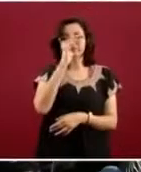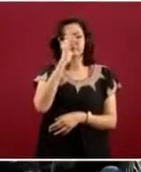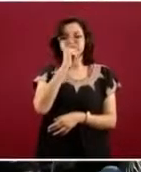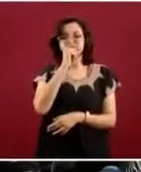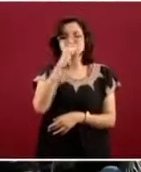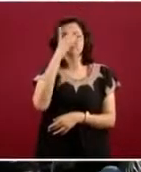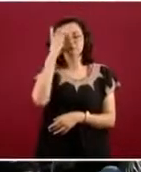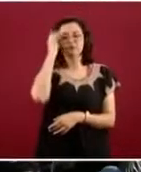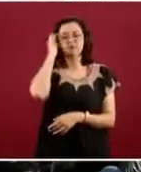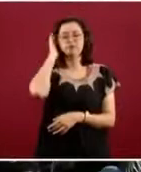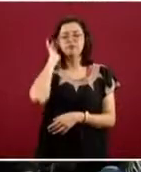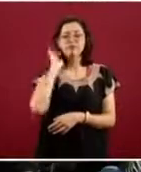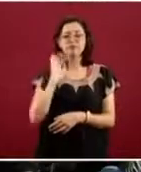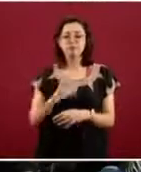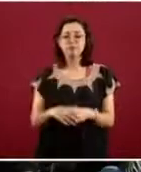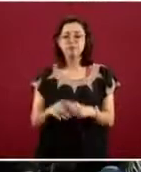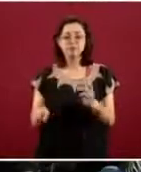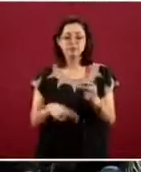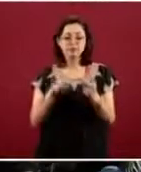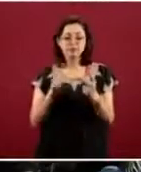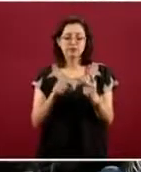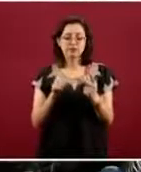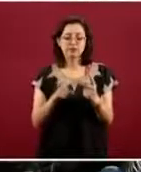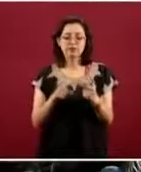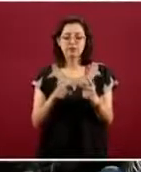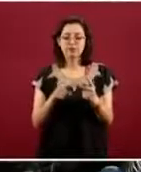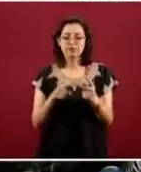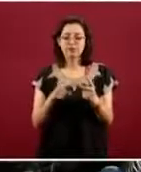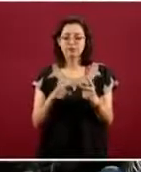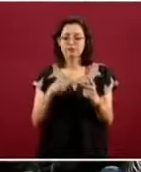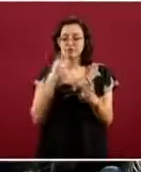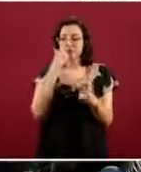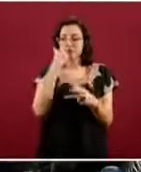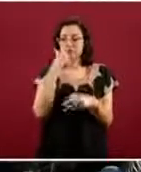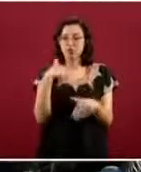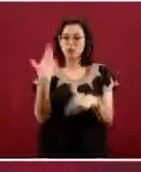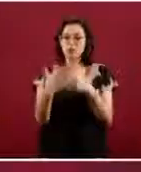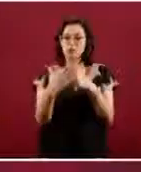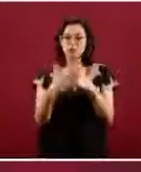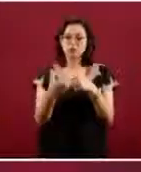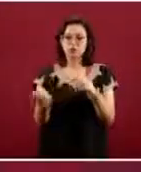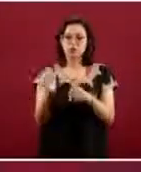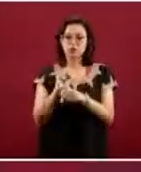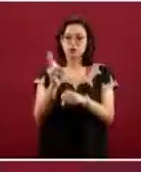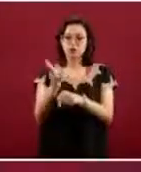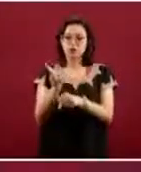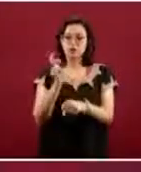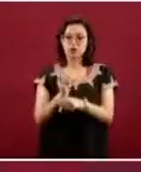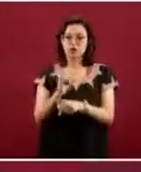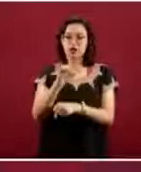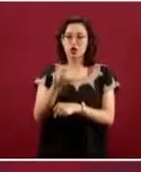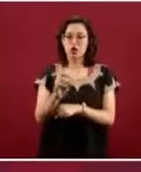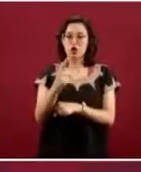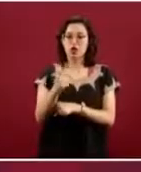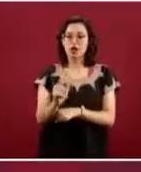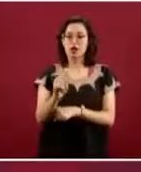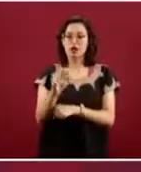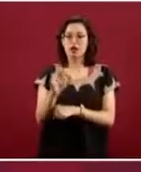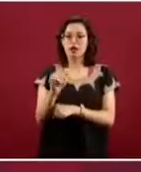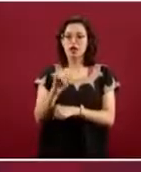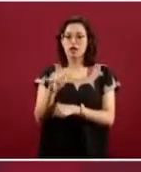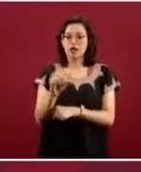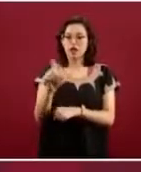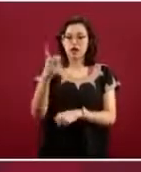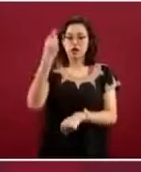uso. Y sobre la otra técnica, voy a invitar la próxima semana al doctor Jorge Trejo. El doctor Jorge Trejo